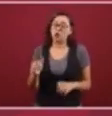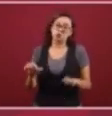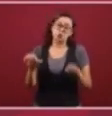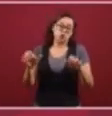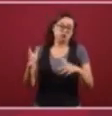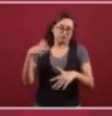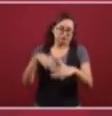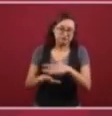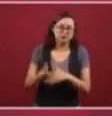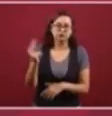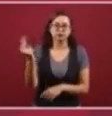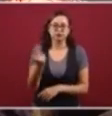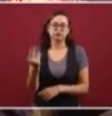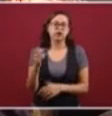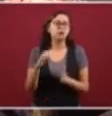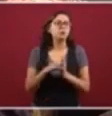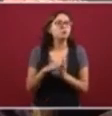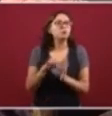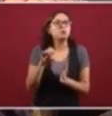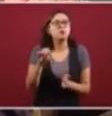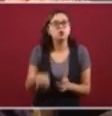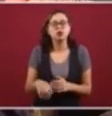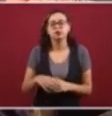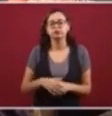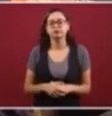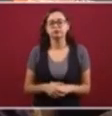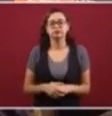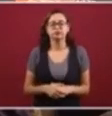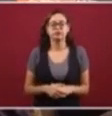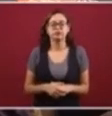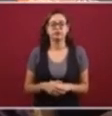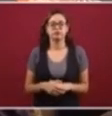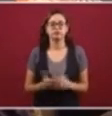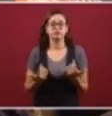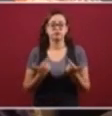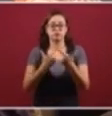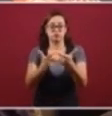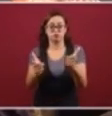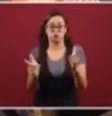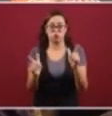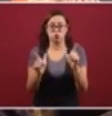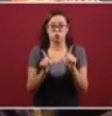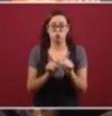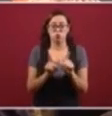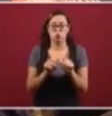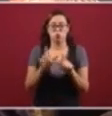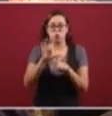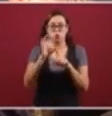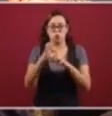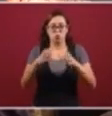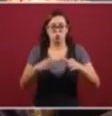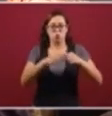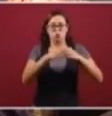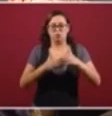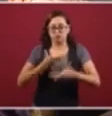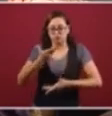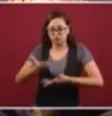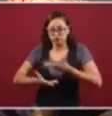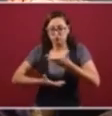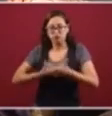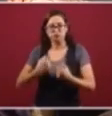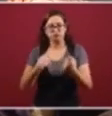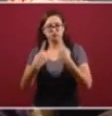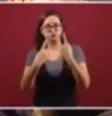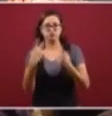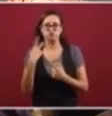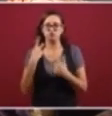ejemplo, para recibir al cuerpo diplomático, y el